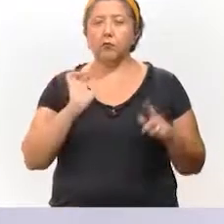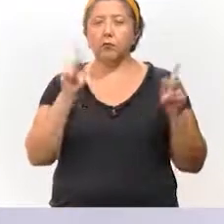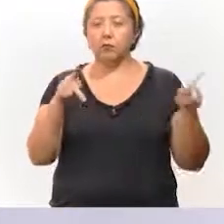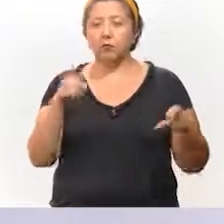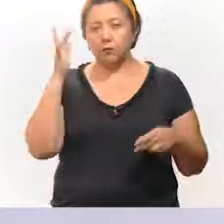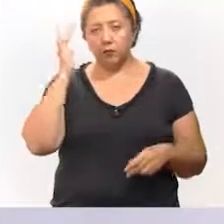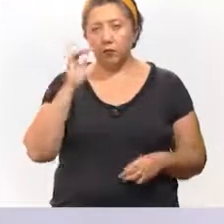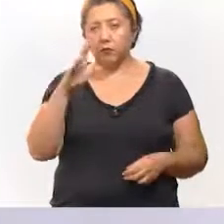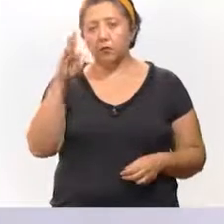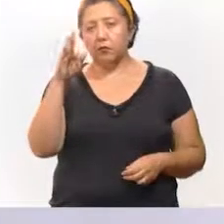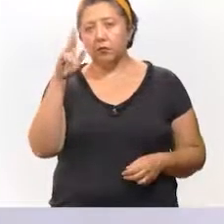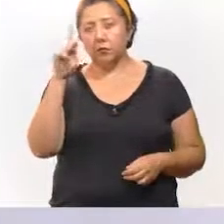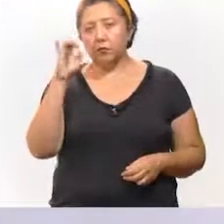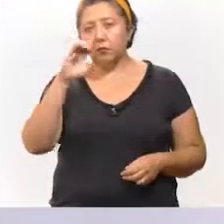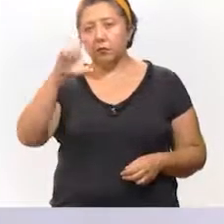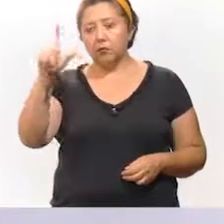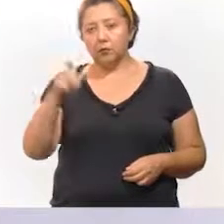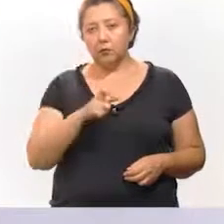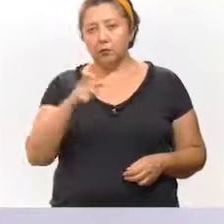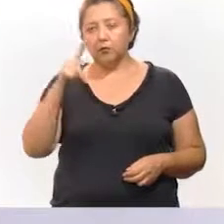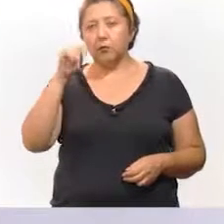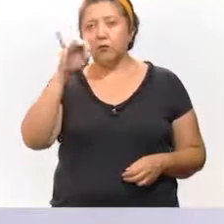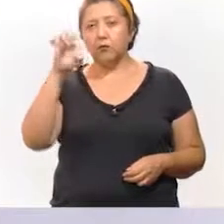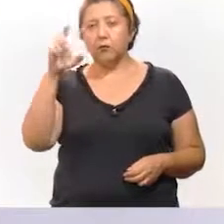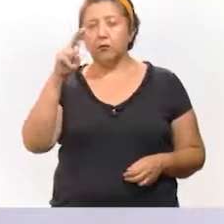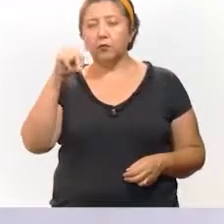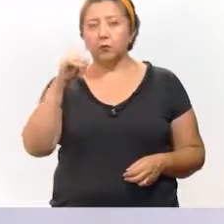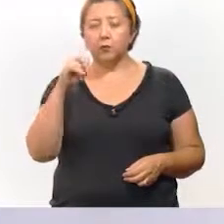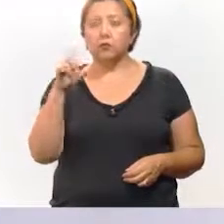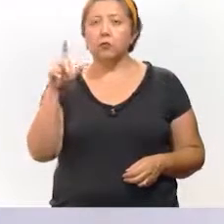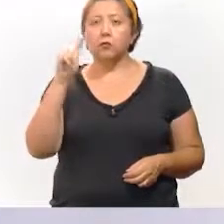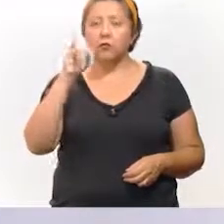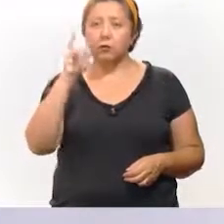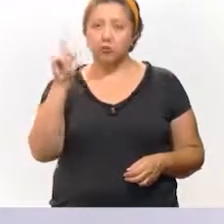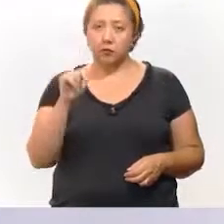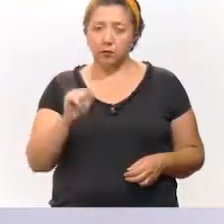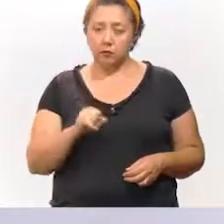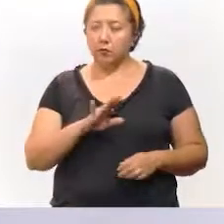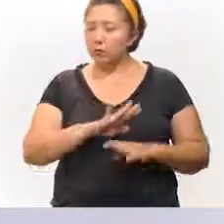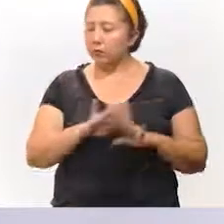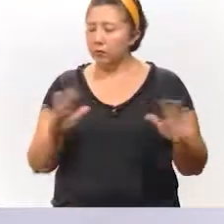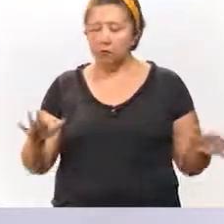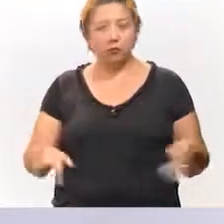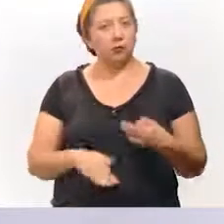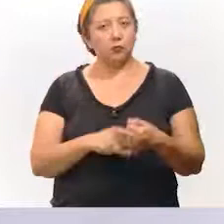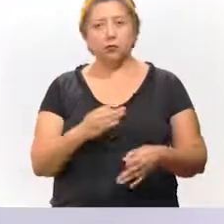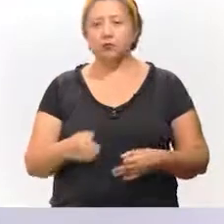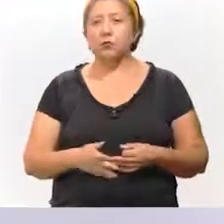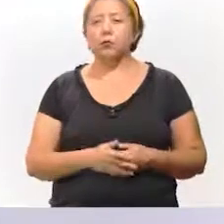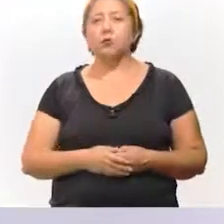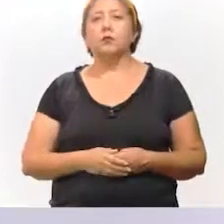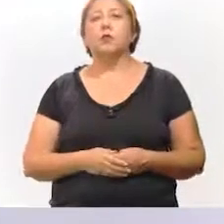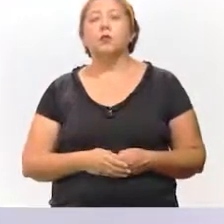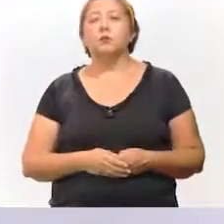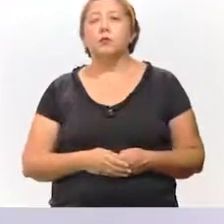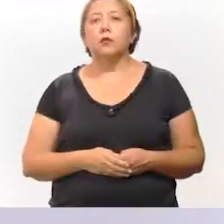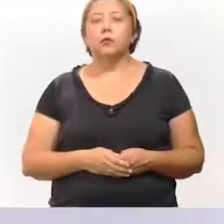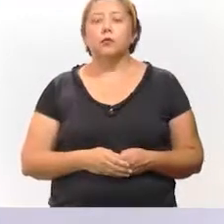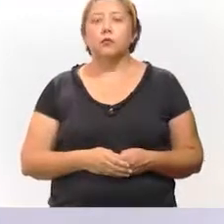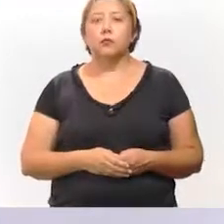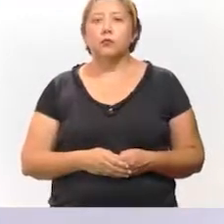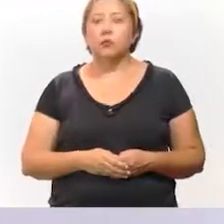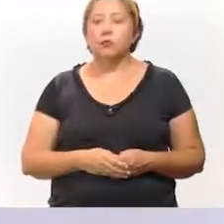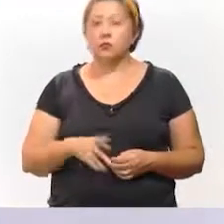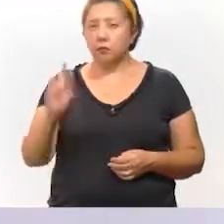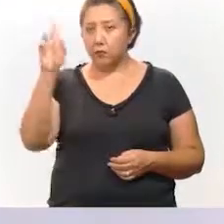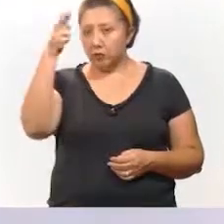San Felipe, Temozón, Tecash, Ticul, Tinum, Tizimín y Tixcocop ya se aplicaron en su totalidad.